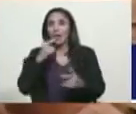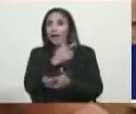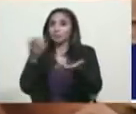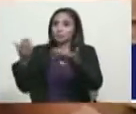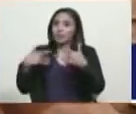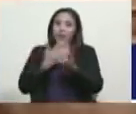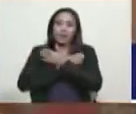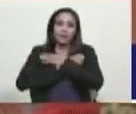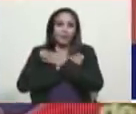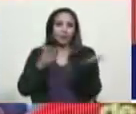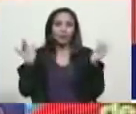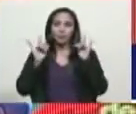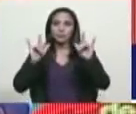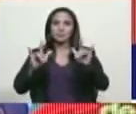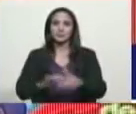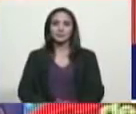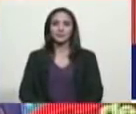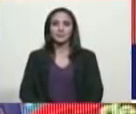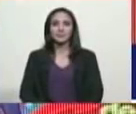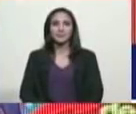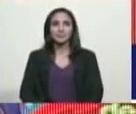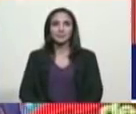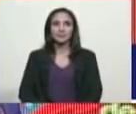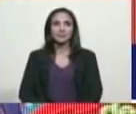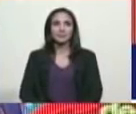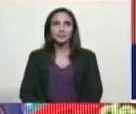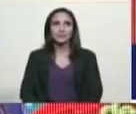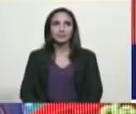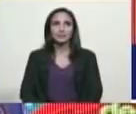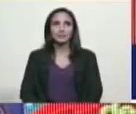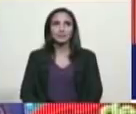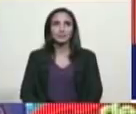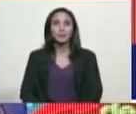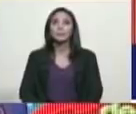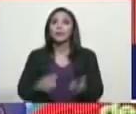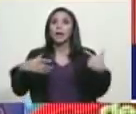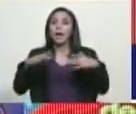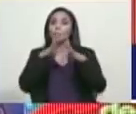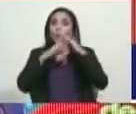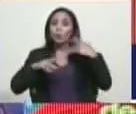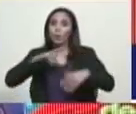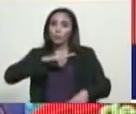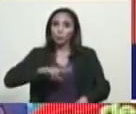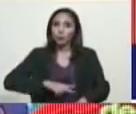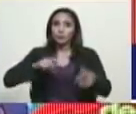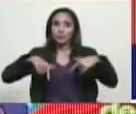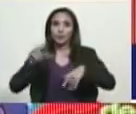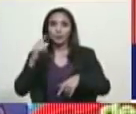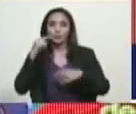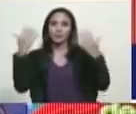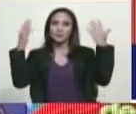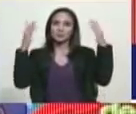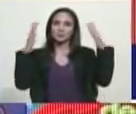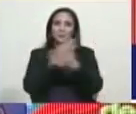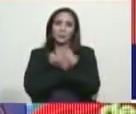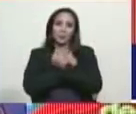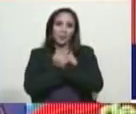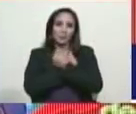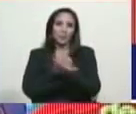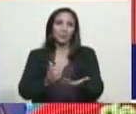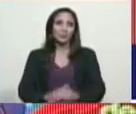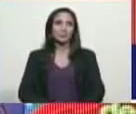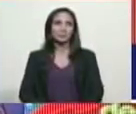recibimos. A la comunidad portuguesa en Venezuela, nuestros aplausos, nuestro cariño.